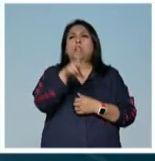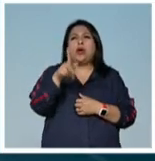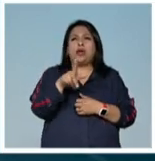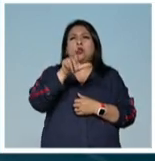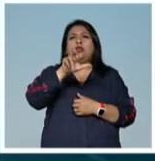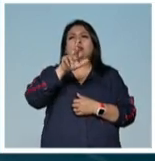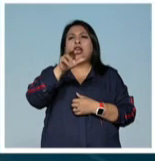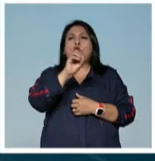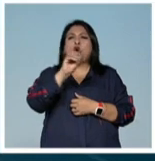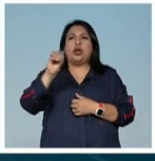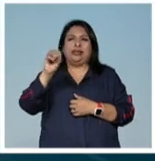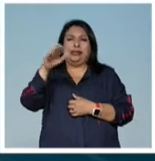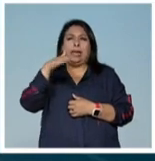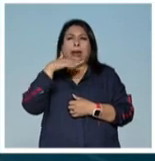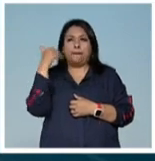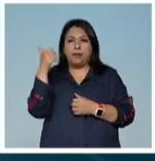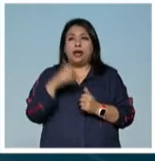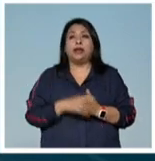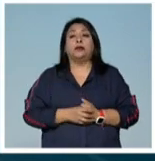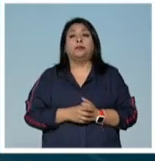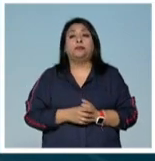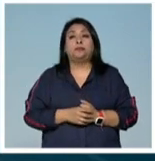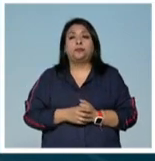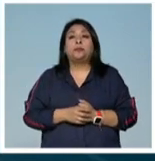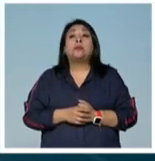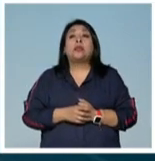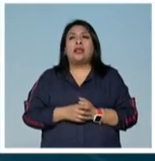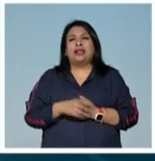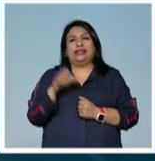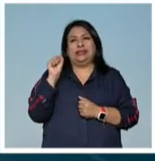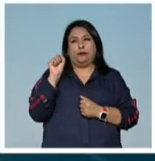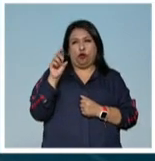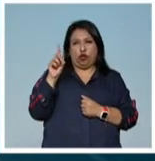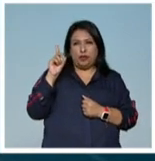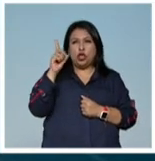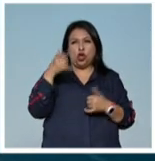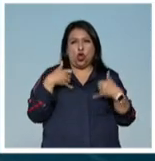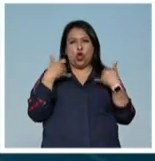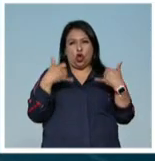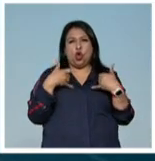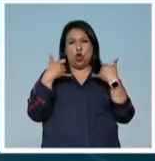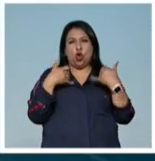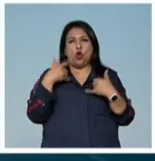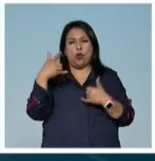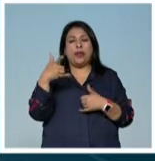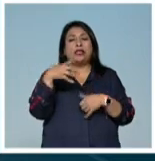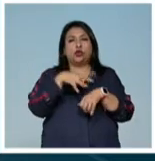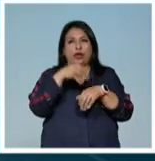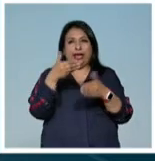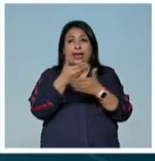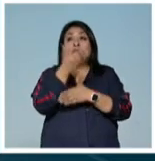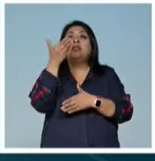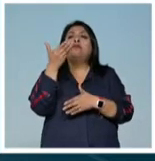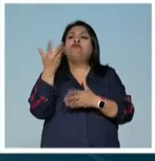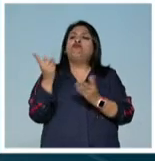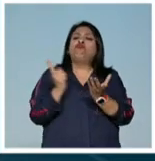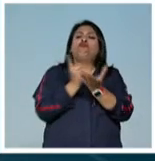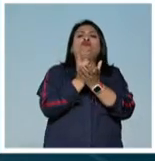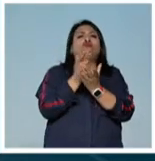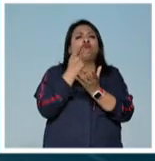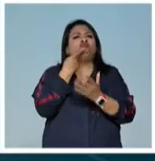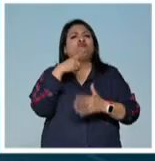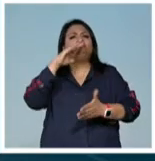Lützerath, en el oeste del país. Durante el fin de semana, la joven ambientalista sueca se unió a las demandas que buscan